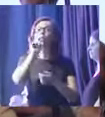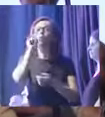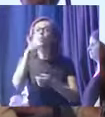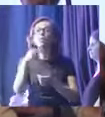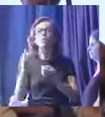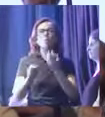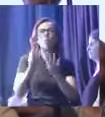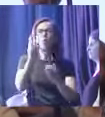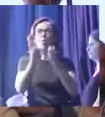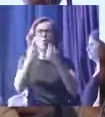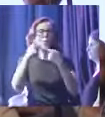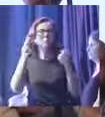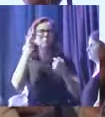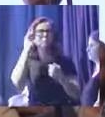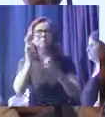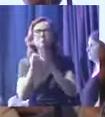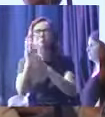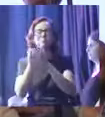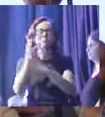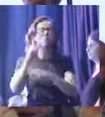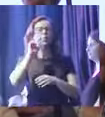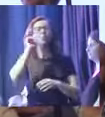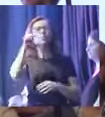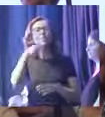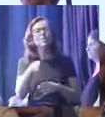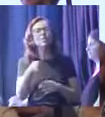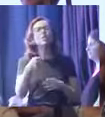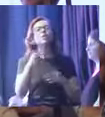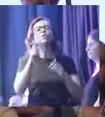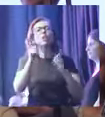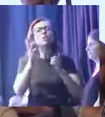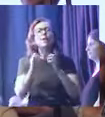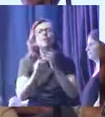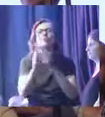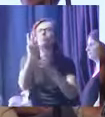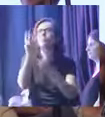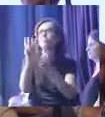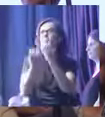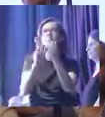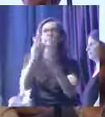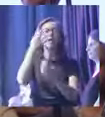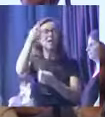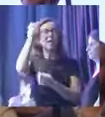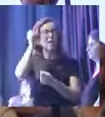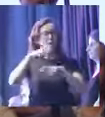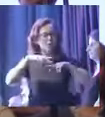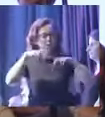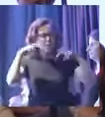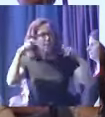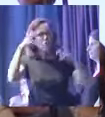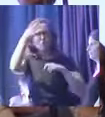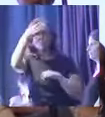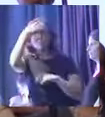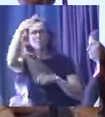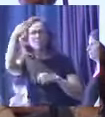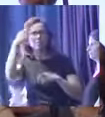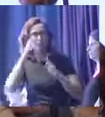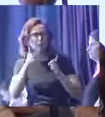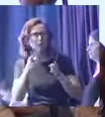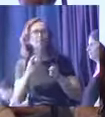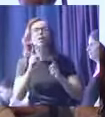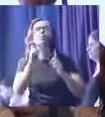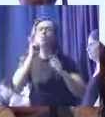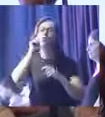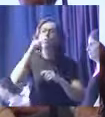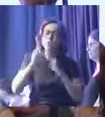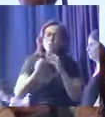la creatividad, un Montevideo donde florezca la investigación científica, un Montevideo donde